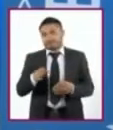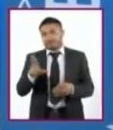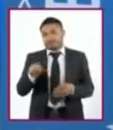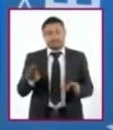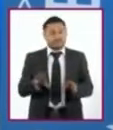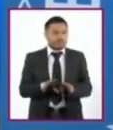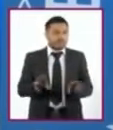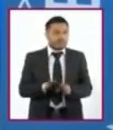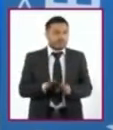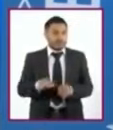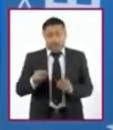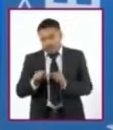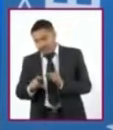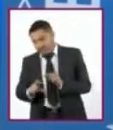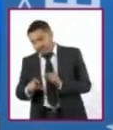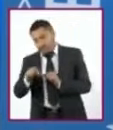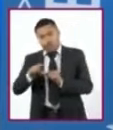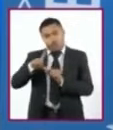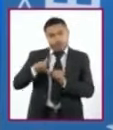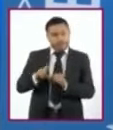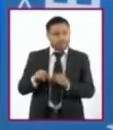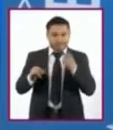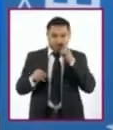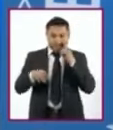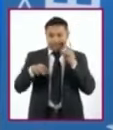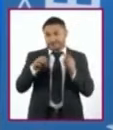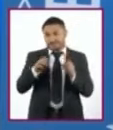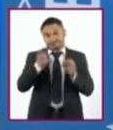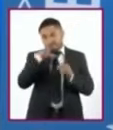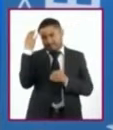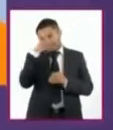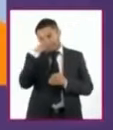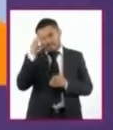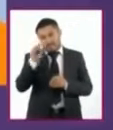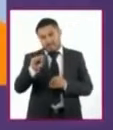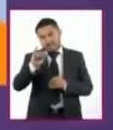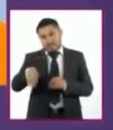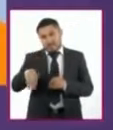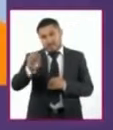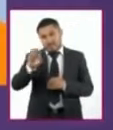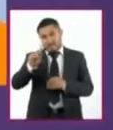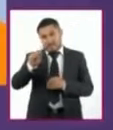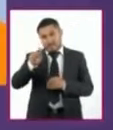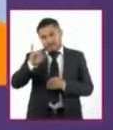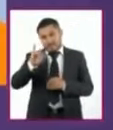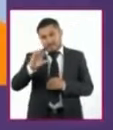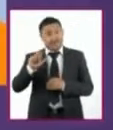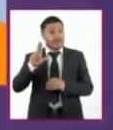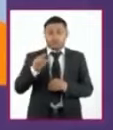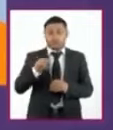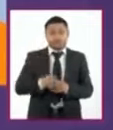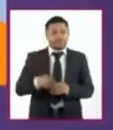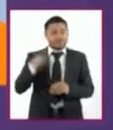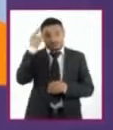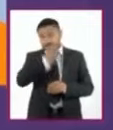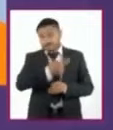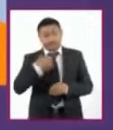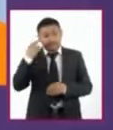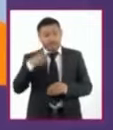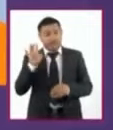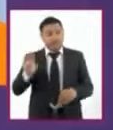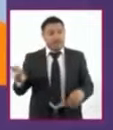considerar que el reflejo de la fotografía de Rubén es una imagen simétrica. Analicemos las características de las